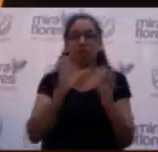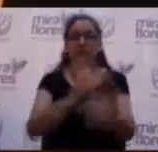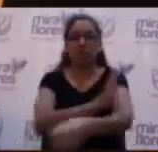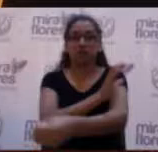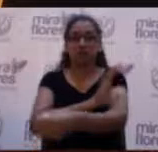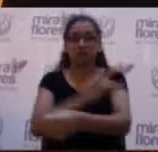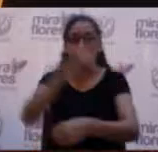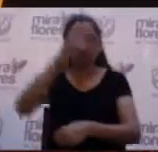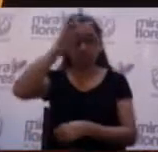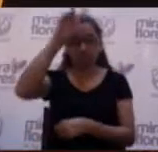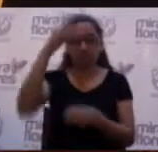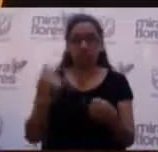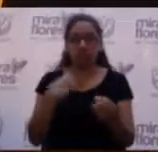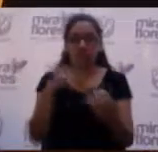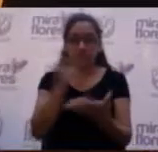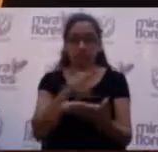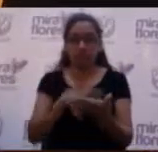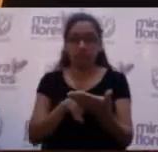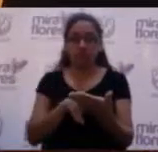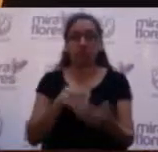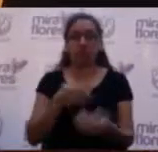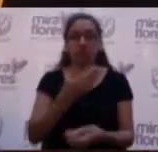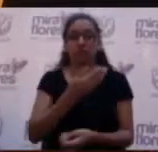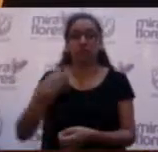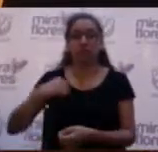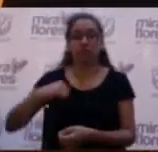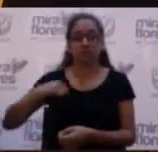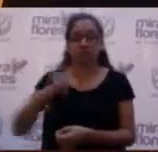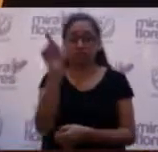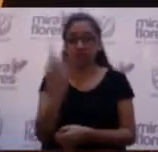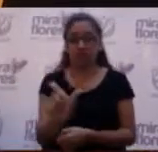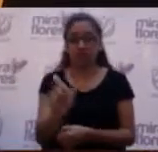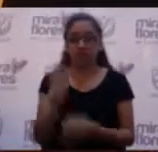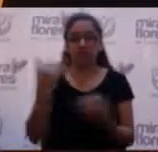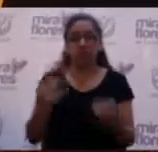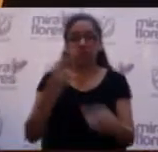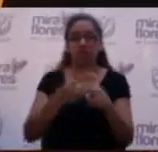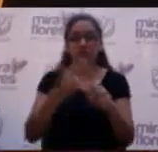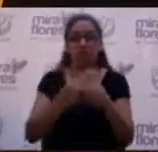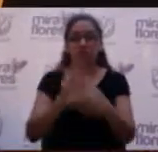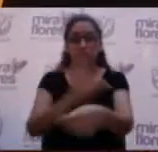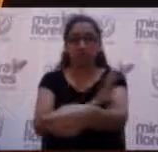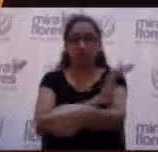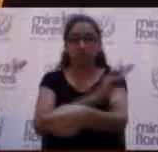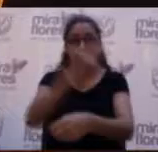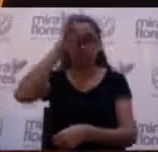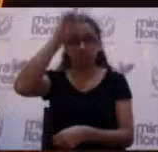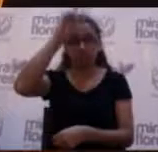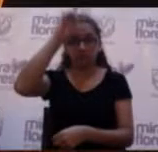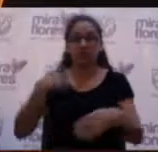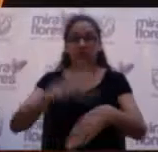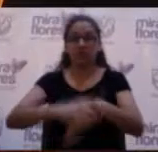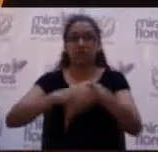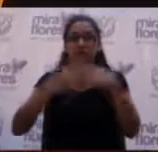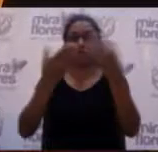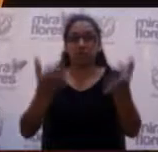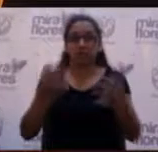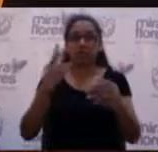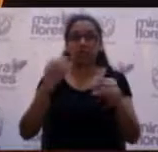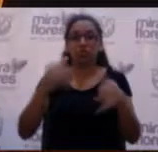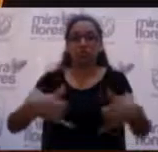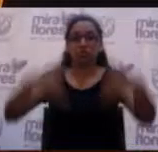la misma que voy a dar lectura. Estimado señor alcalde, en nombre de Sinfonía por el Perú, queremos felicitarlo especialmente por